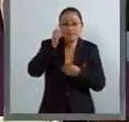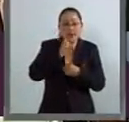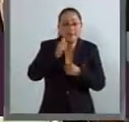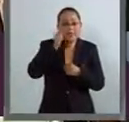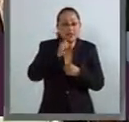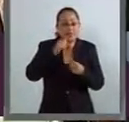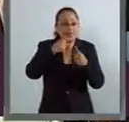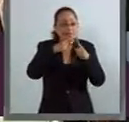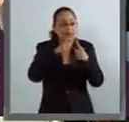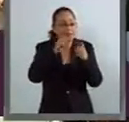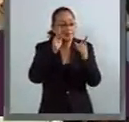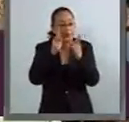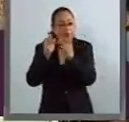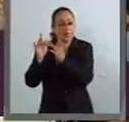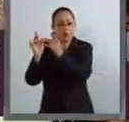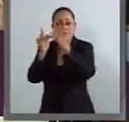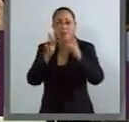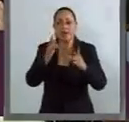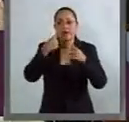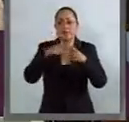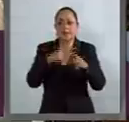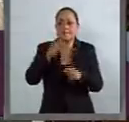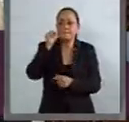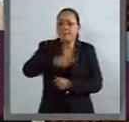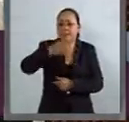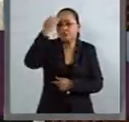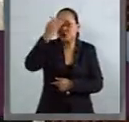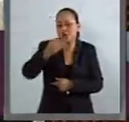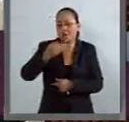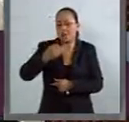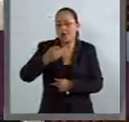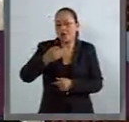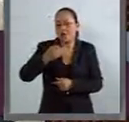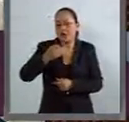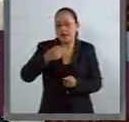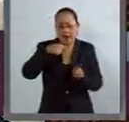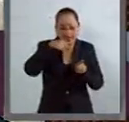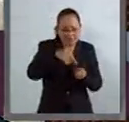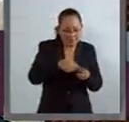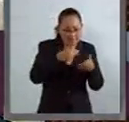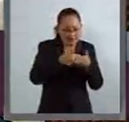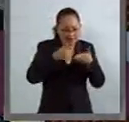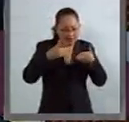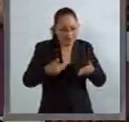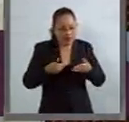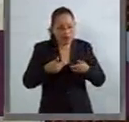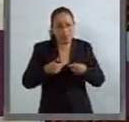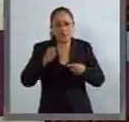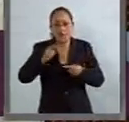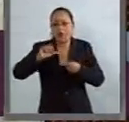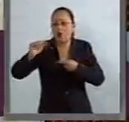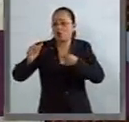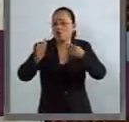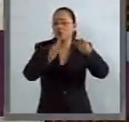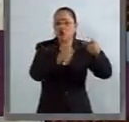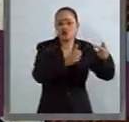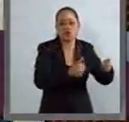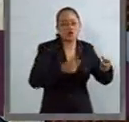distintas dimensiones. Están simultáneamente viviendo aquí, el ahora, pero también en otros mundos